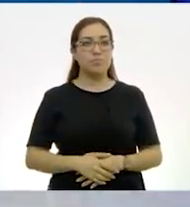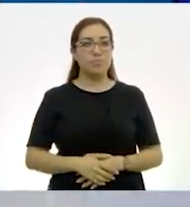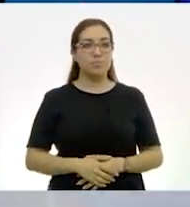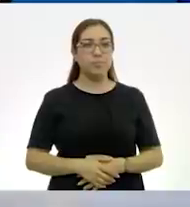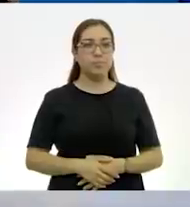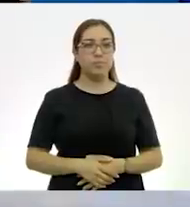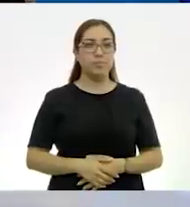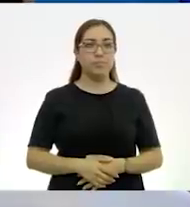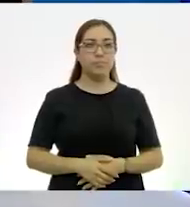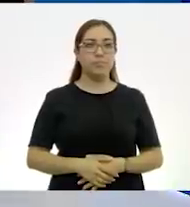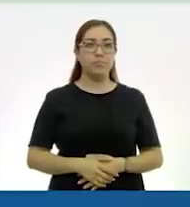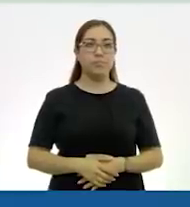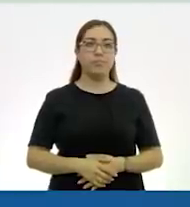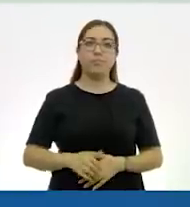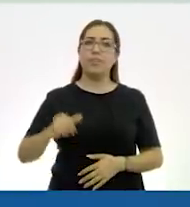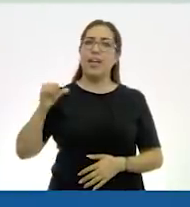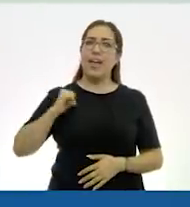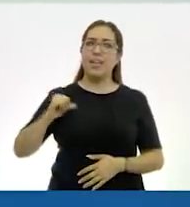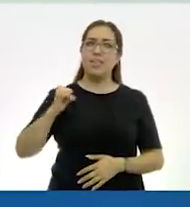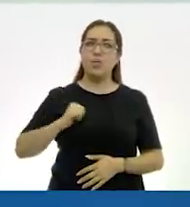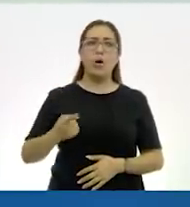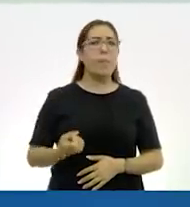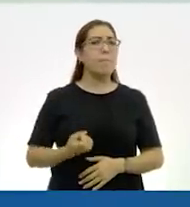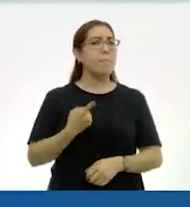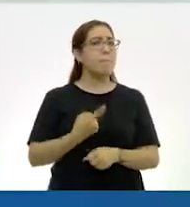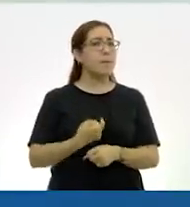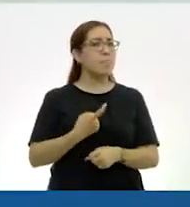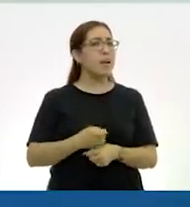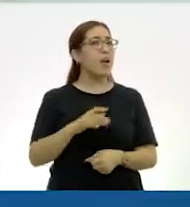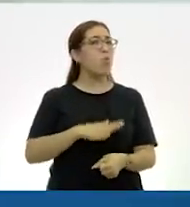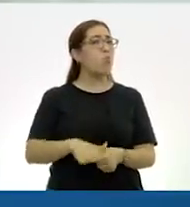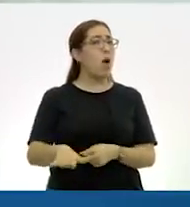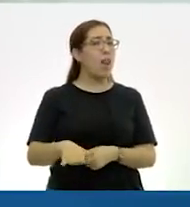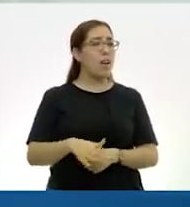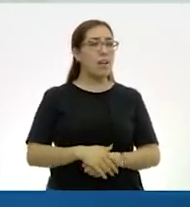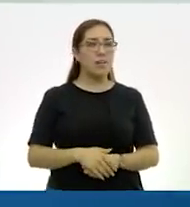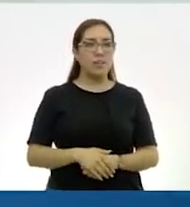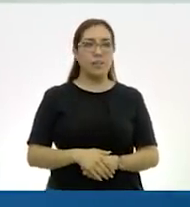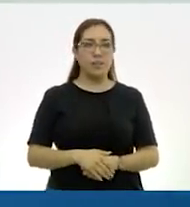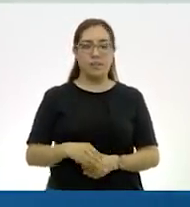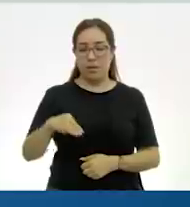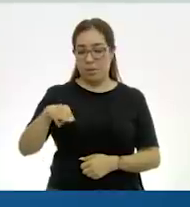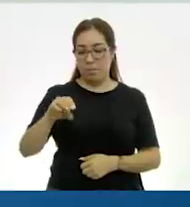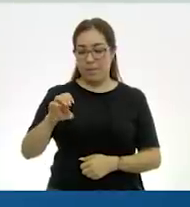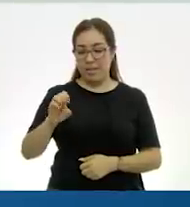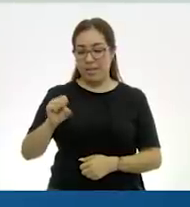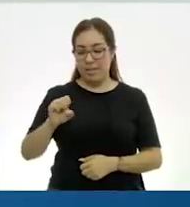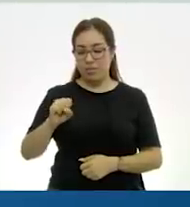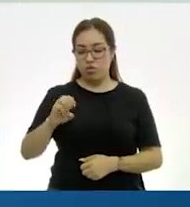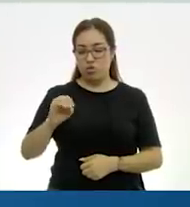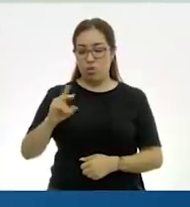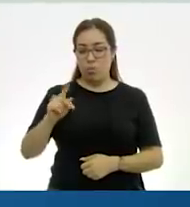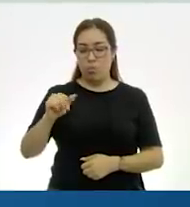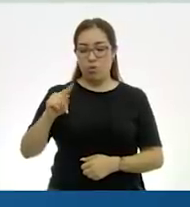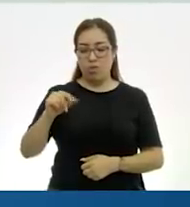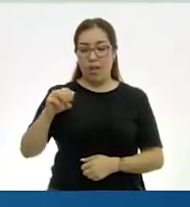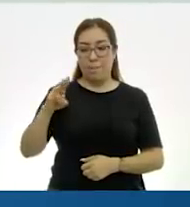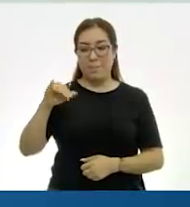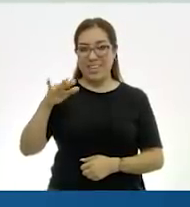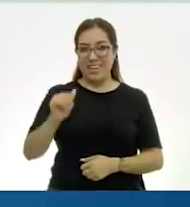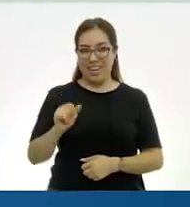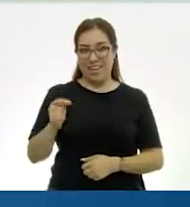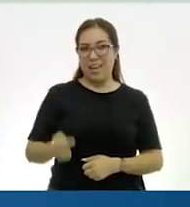primeras civilizaciones, Ajá. ¿cuál fue? La que mencionamos, fue la mesopotámica. Mesopotámica. En la mesopotámica Así